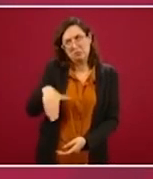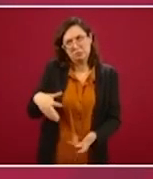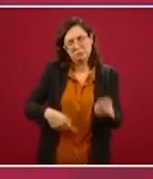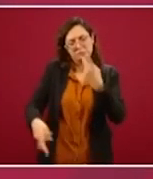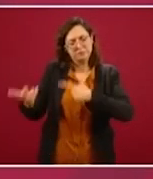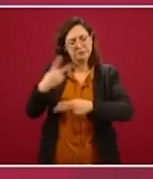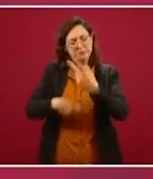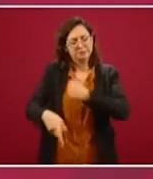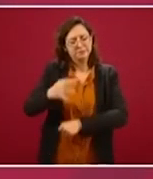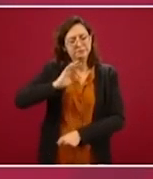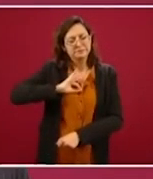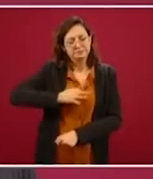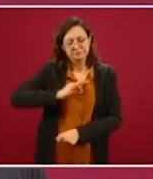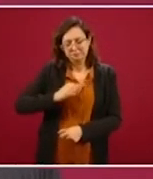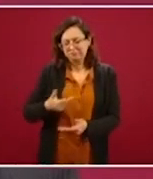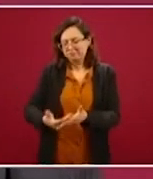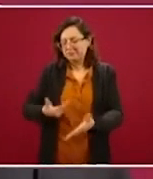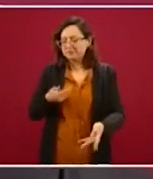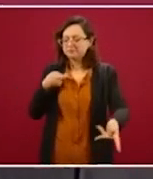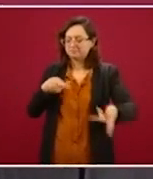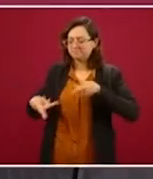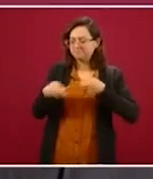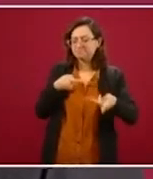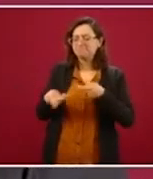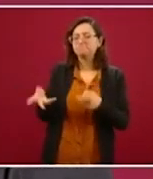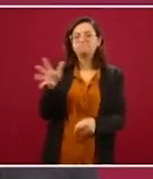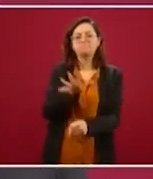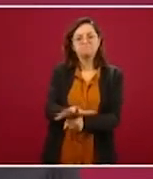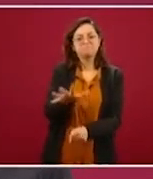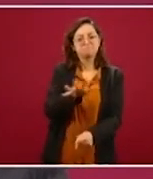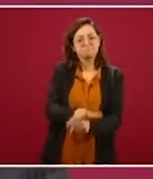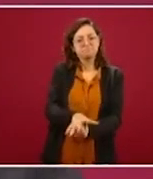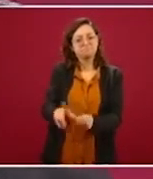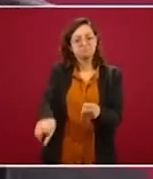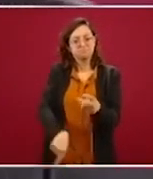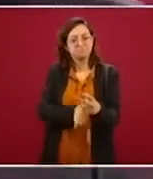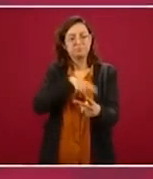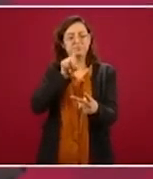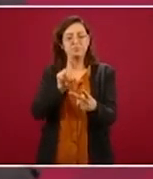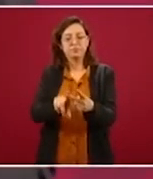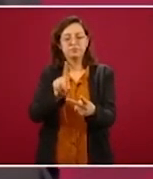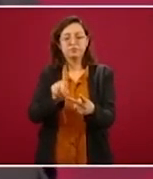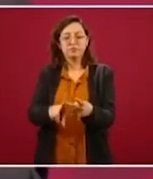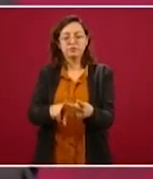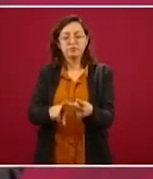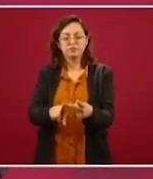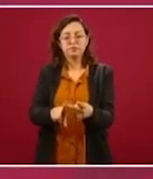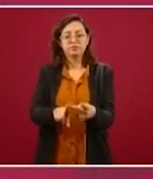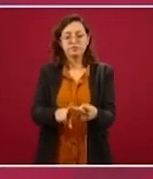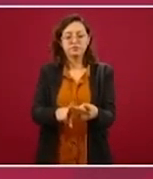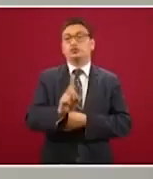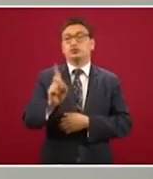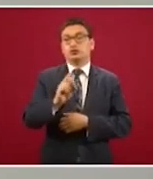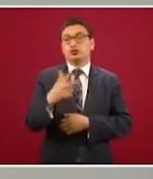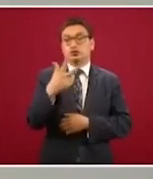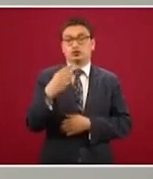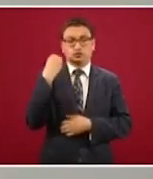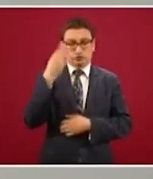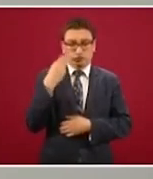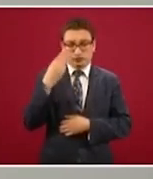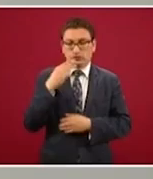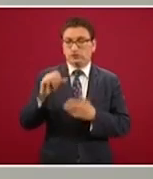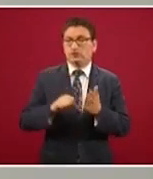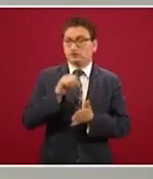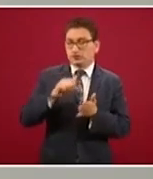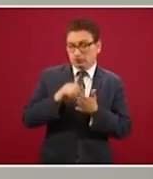de 2019, el presidente Andrés Manuel López Obrador designó al entonces director del Servicio de Enajenación y Administración Tributaria como director